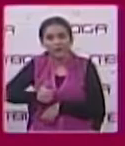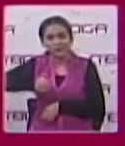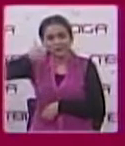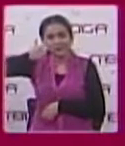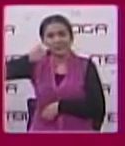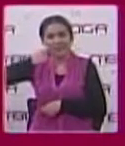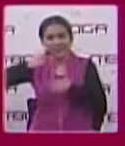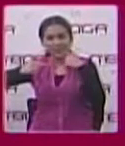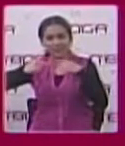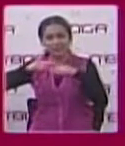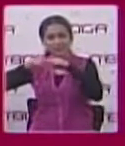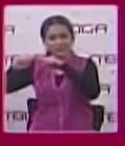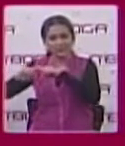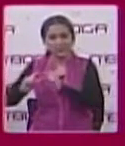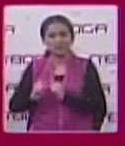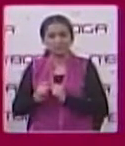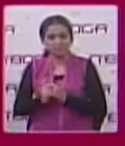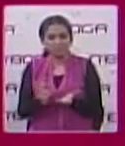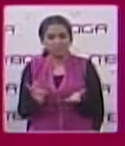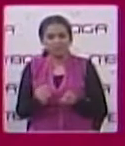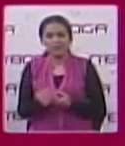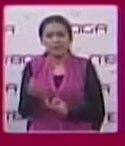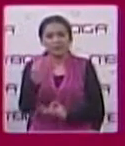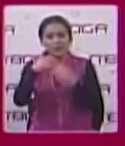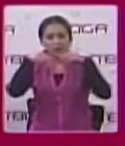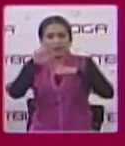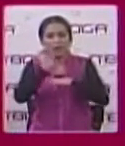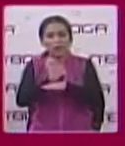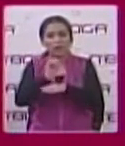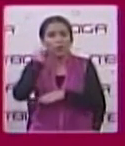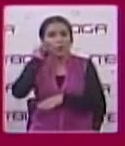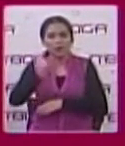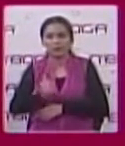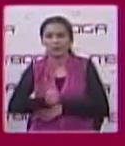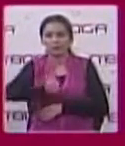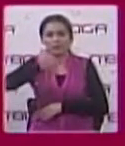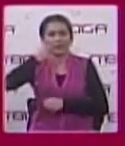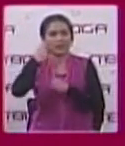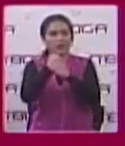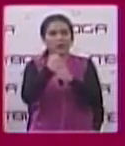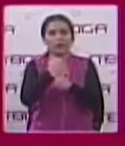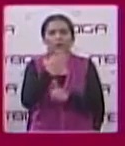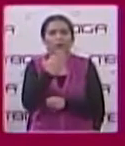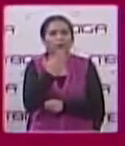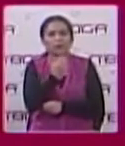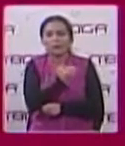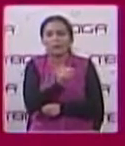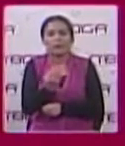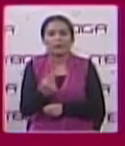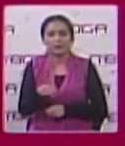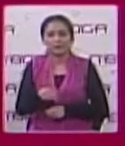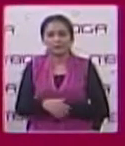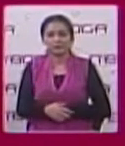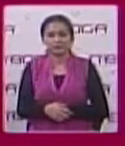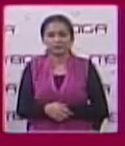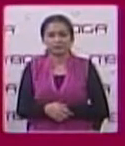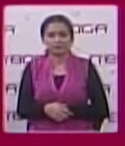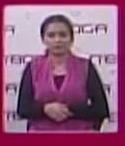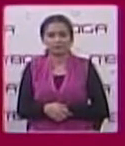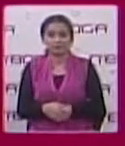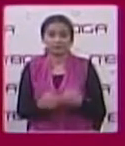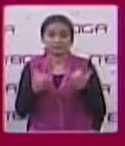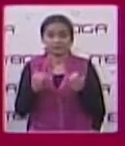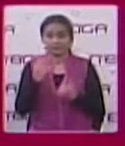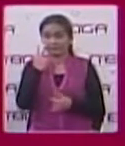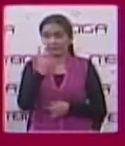en puestos estratégicos aquí en nuestro país? Bueno, creo que ha crecido, vemos cada vez más mujeres